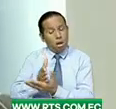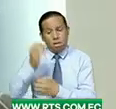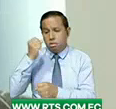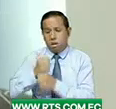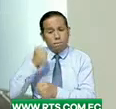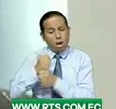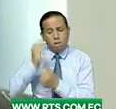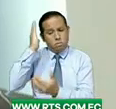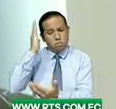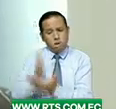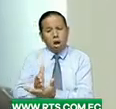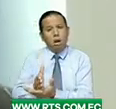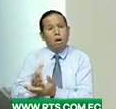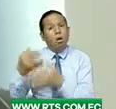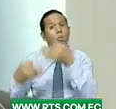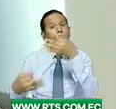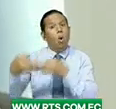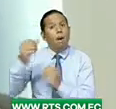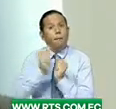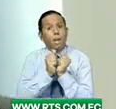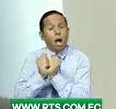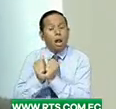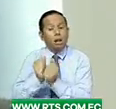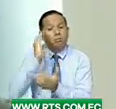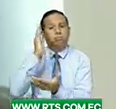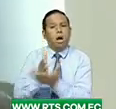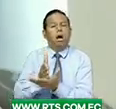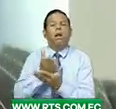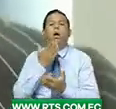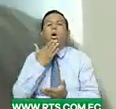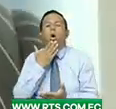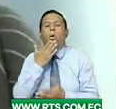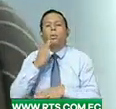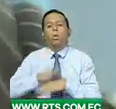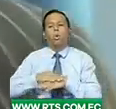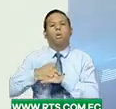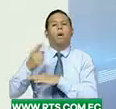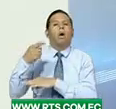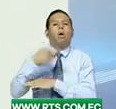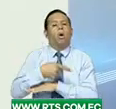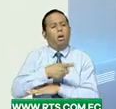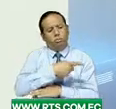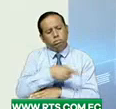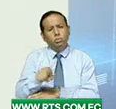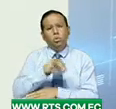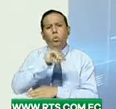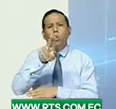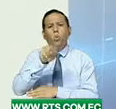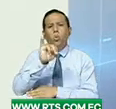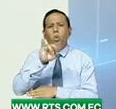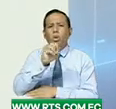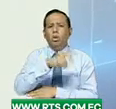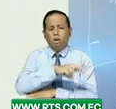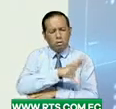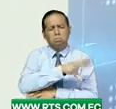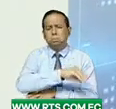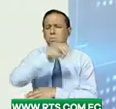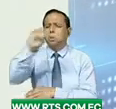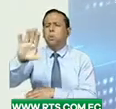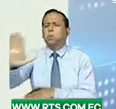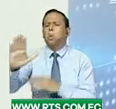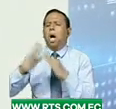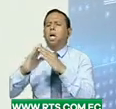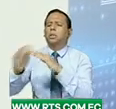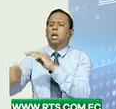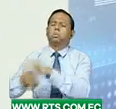como juez de garantías penitenciarias cuando dispuso el traslado de alias Junior a su domicilio en El